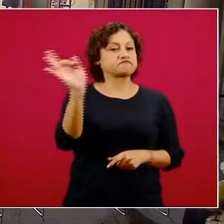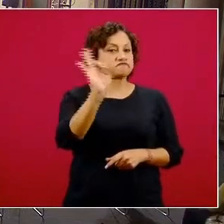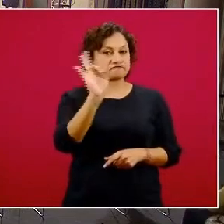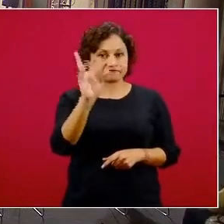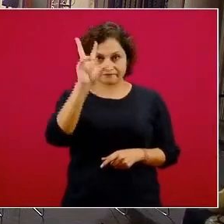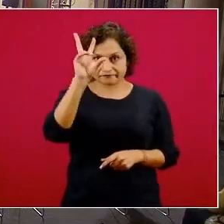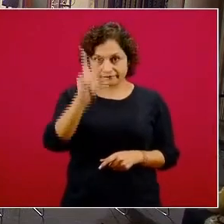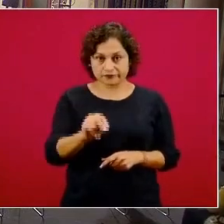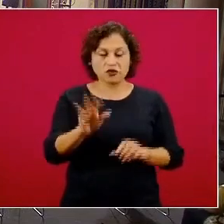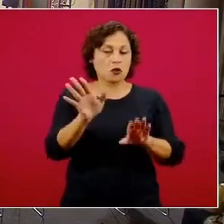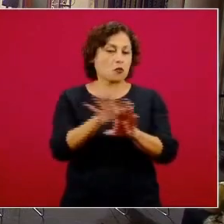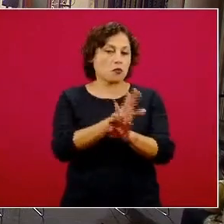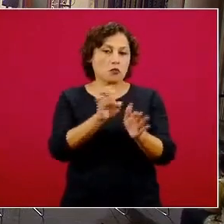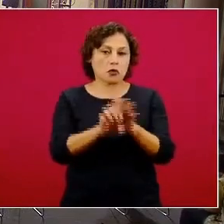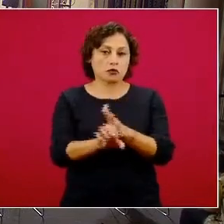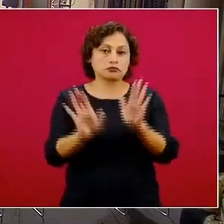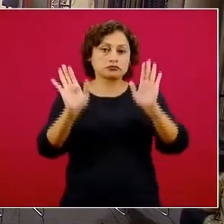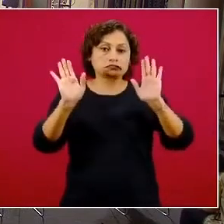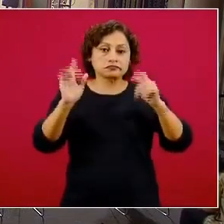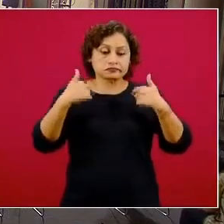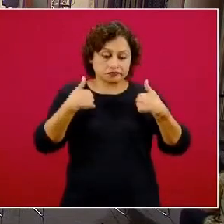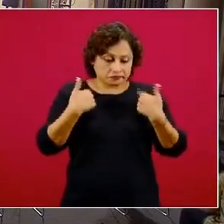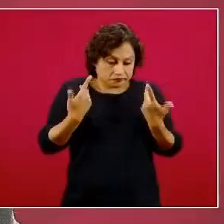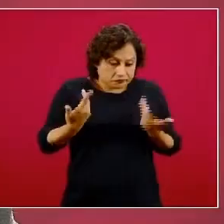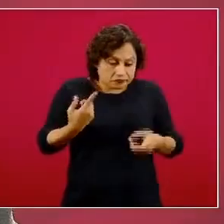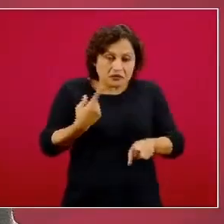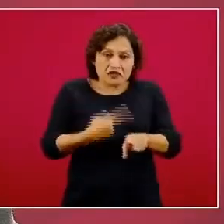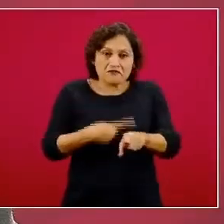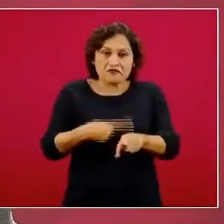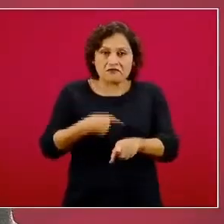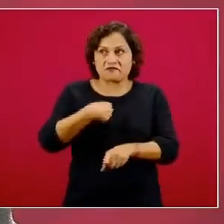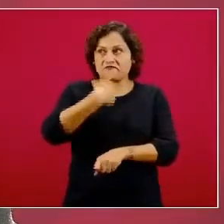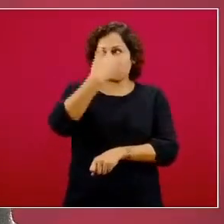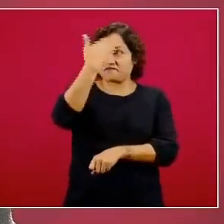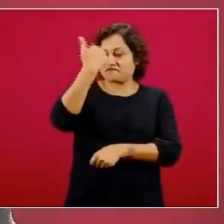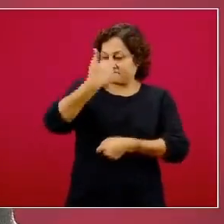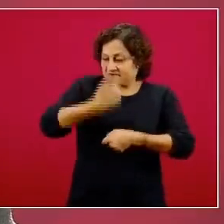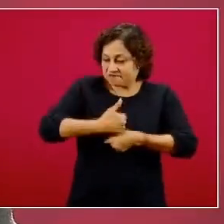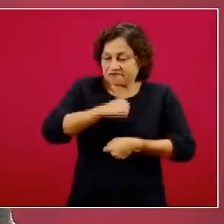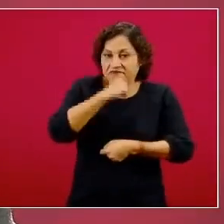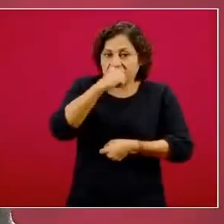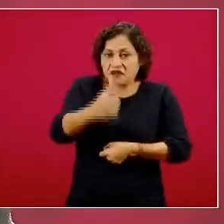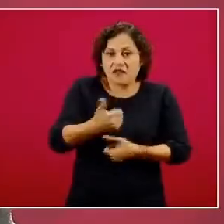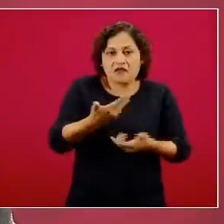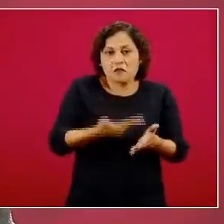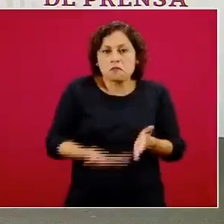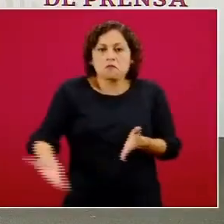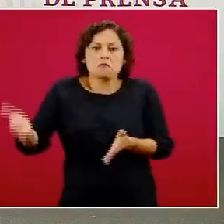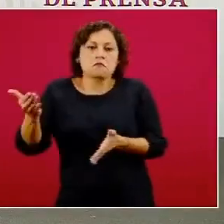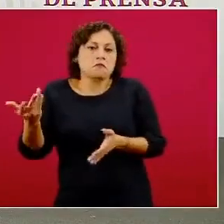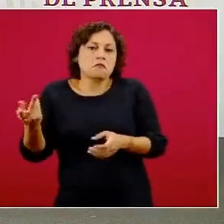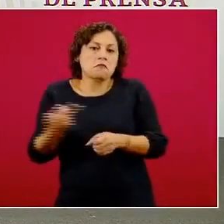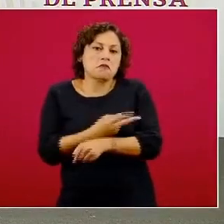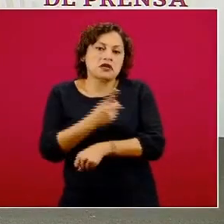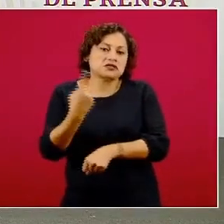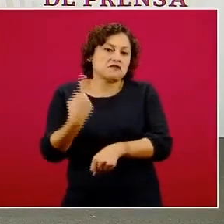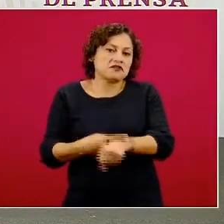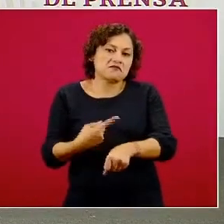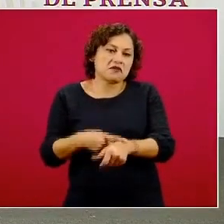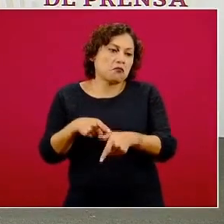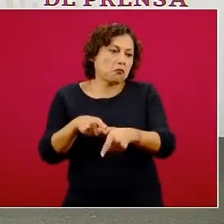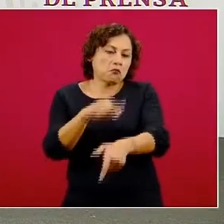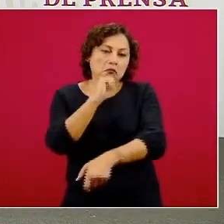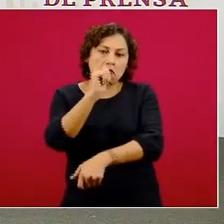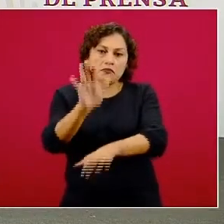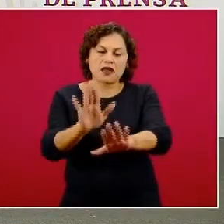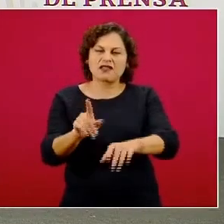cuentas, si uno ni cuenta se da que estuvo enfermo, lo más seguro es que no tenga ninguna secuela específica. Algunos doctores hablaban, por ejemplo, de